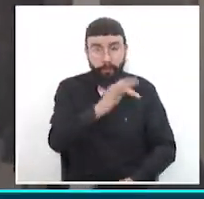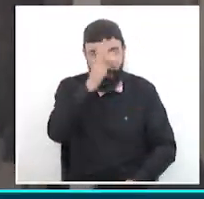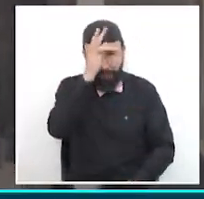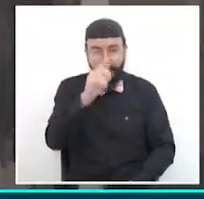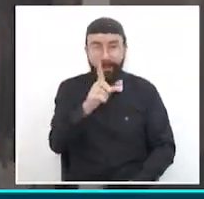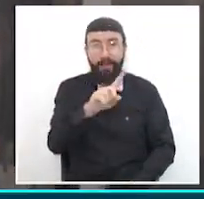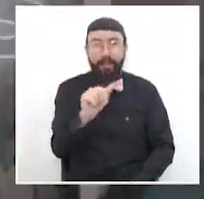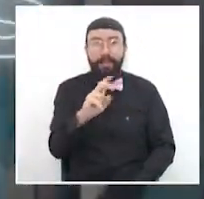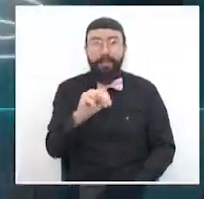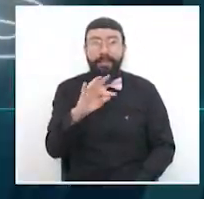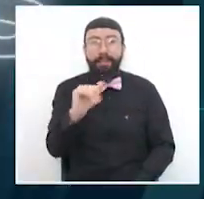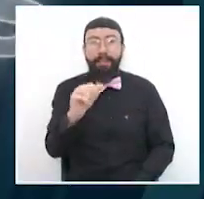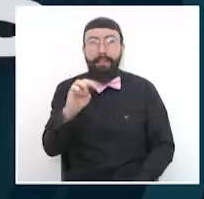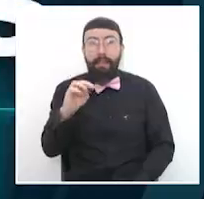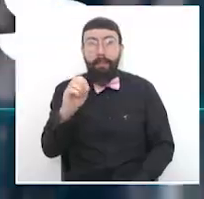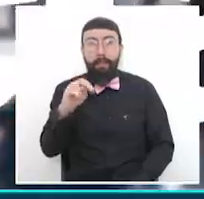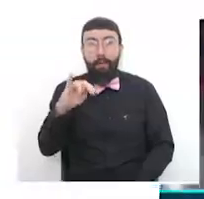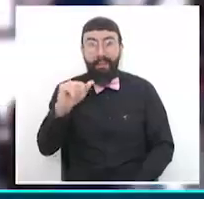sus puertas.